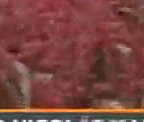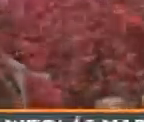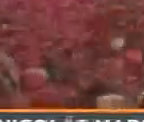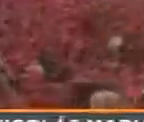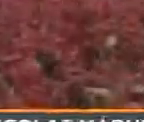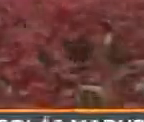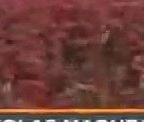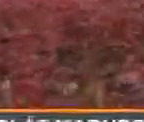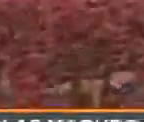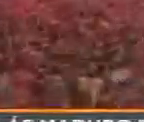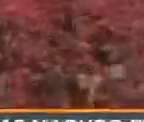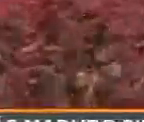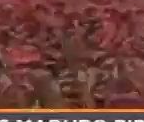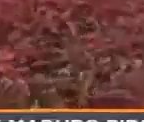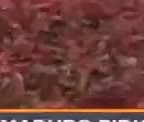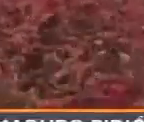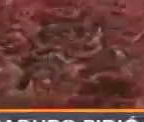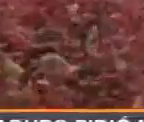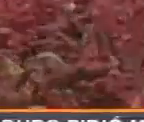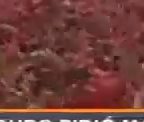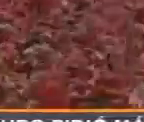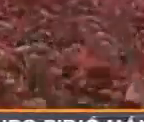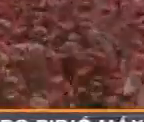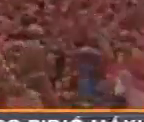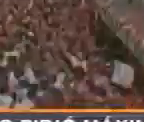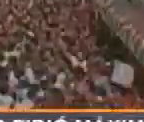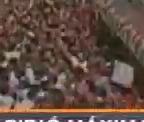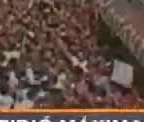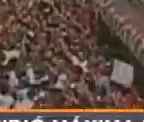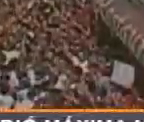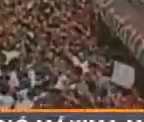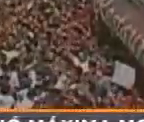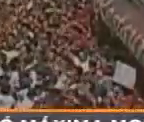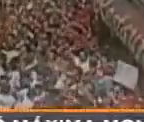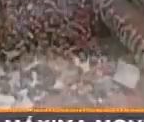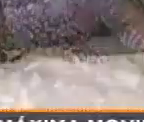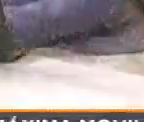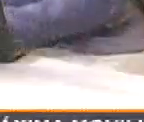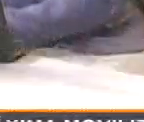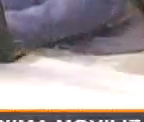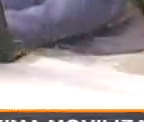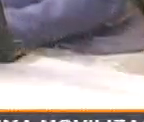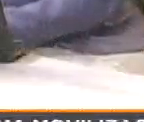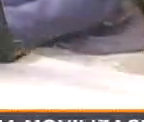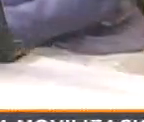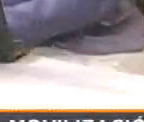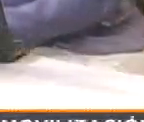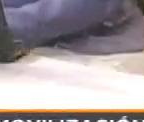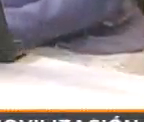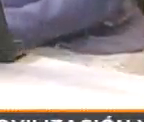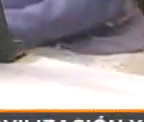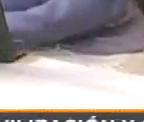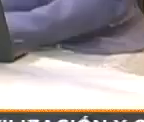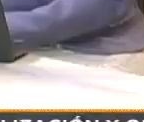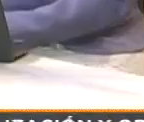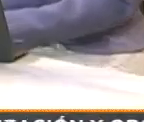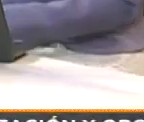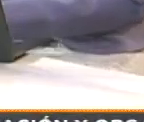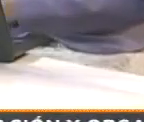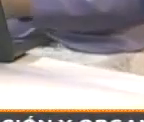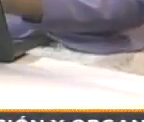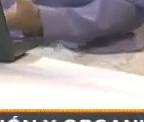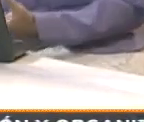por la memoria y el limón de la transmisión desde el estado portugués a la visita del